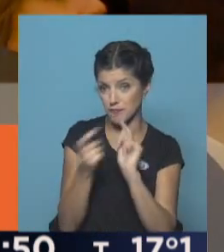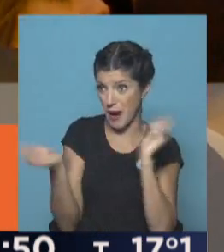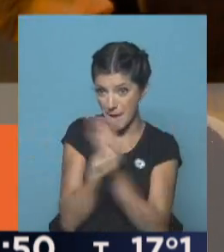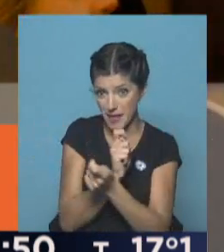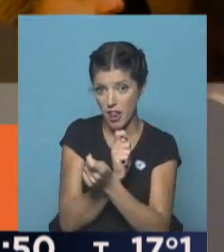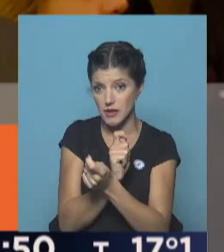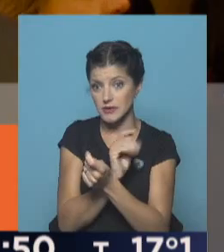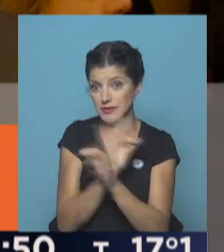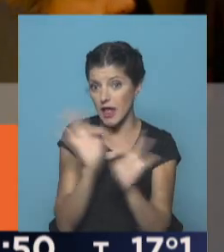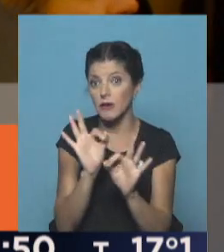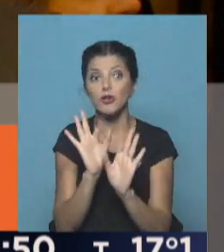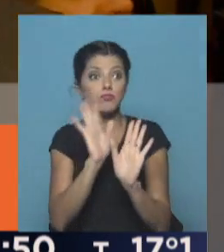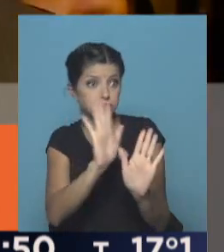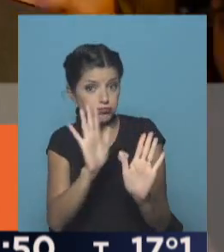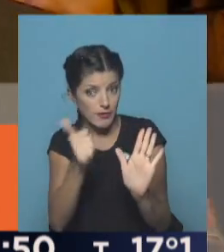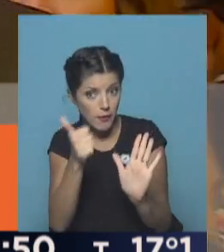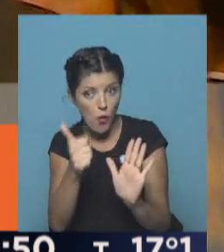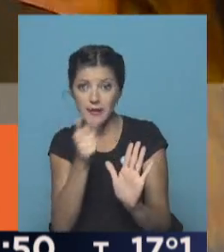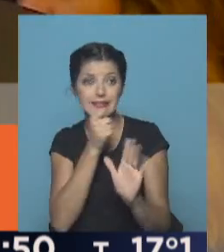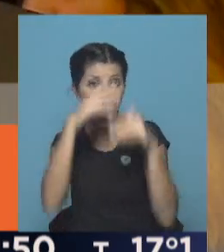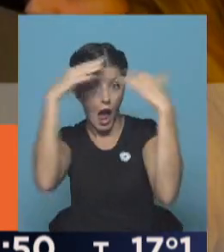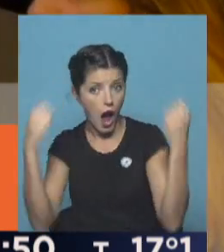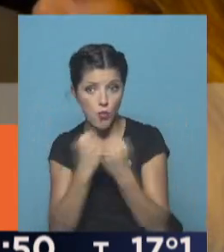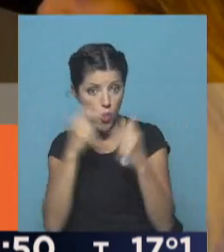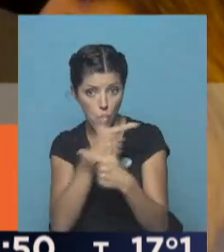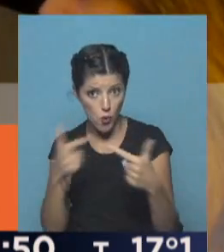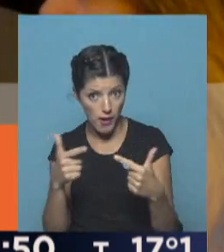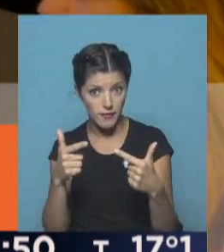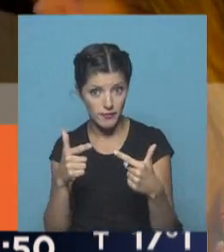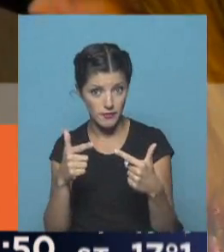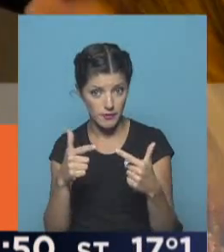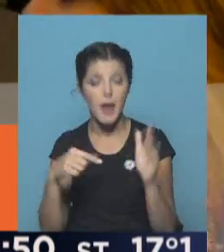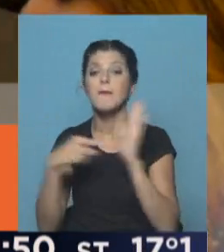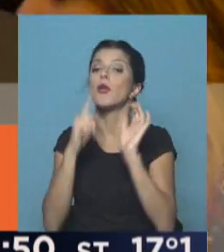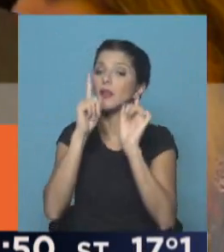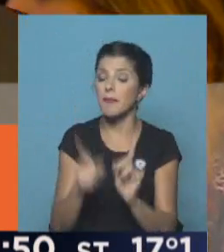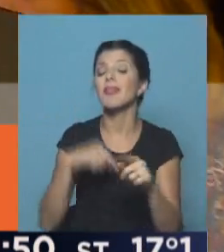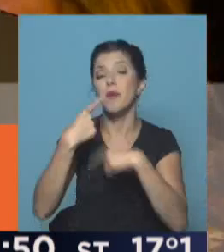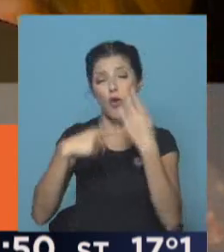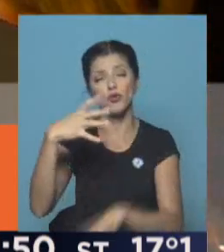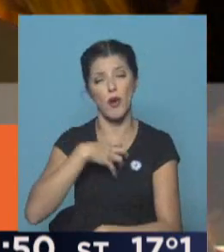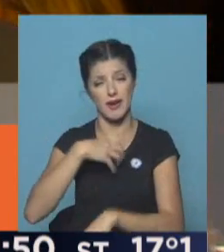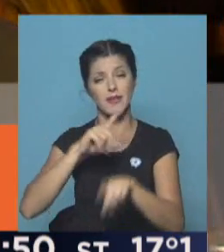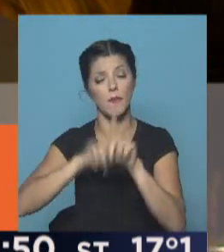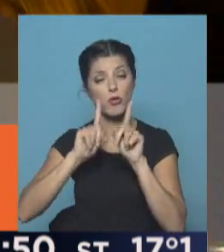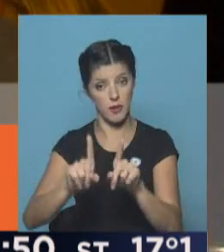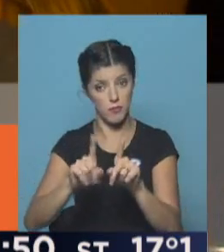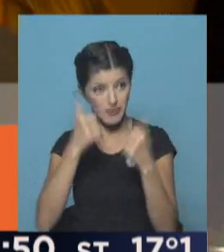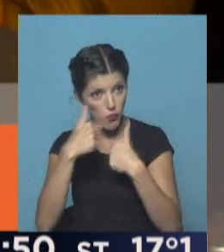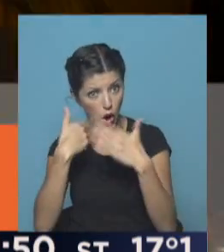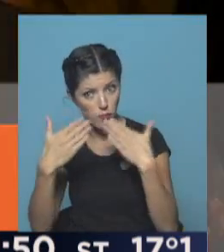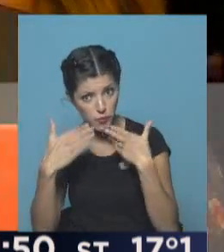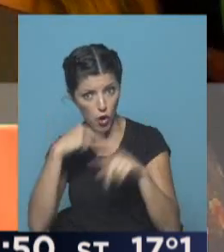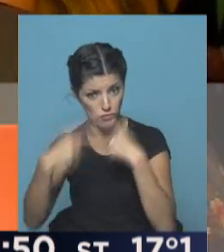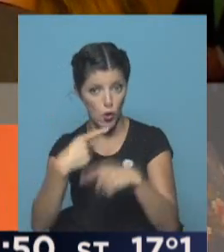que está bien que no haya un acuerdo siempre y cuando no se rompa el ciclo lectivo, y por eso nos parece muy importante que no haya